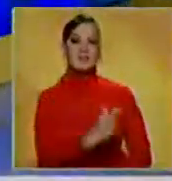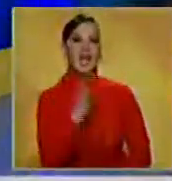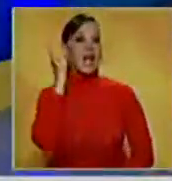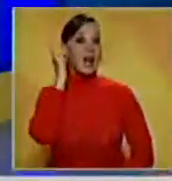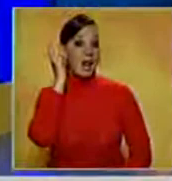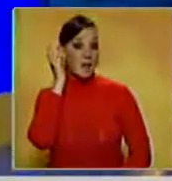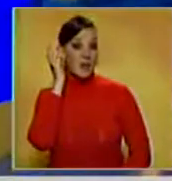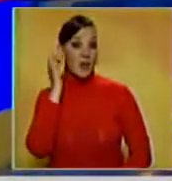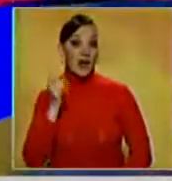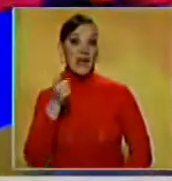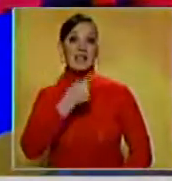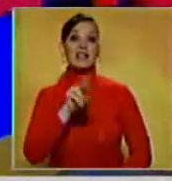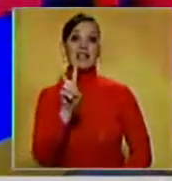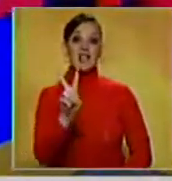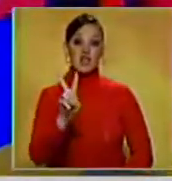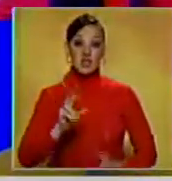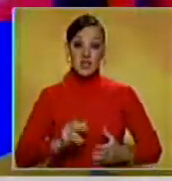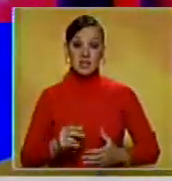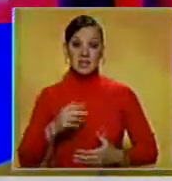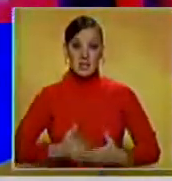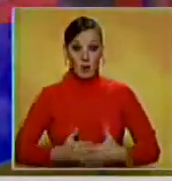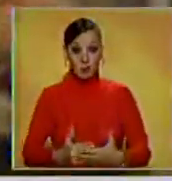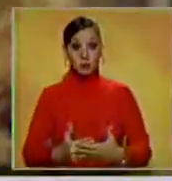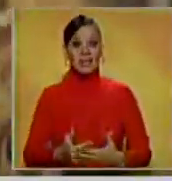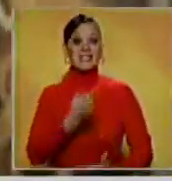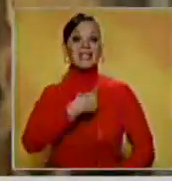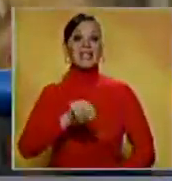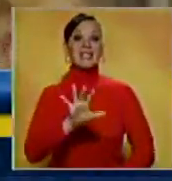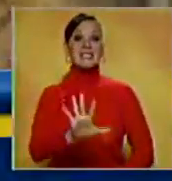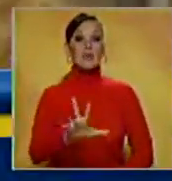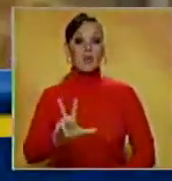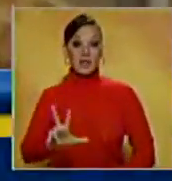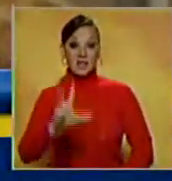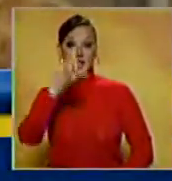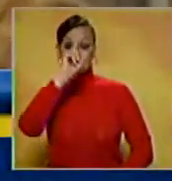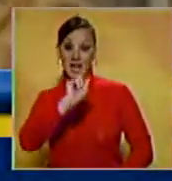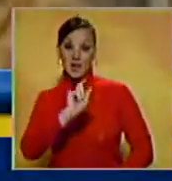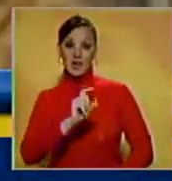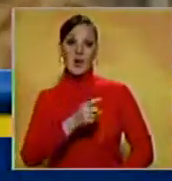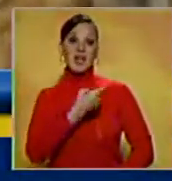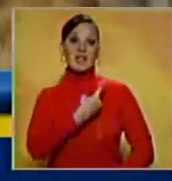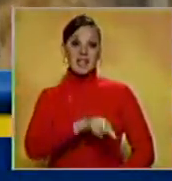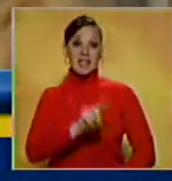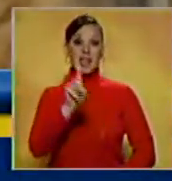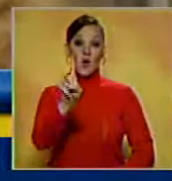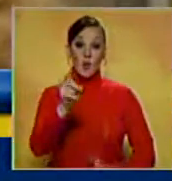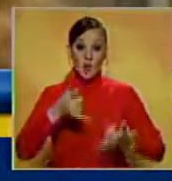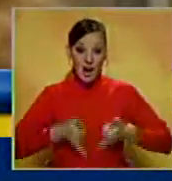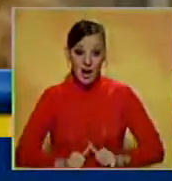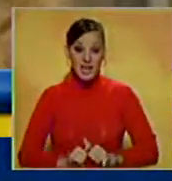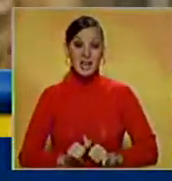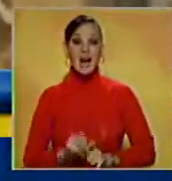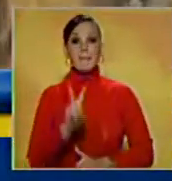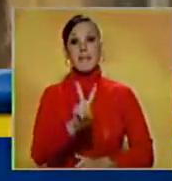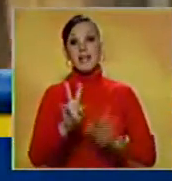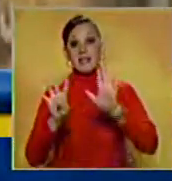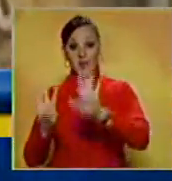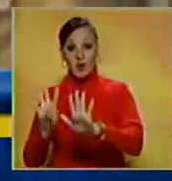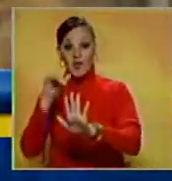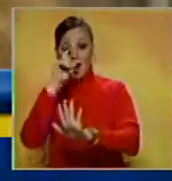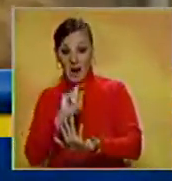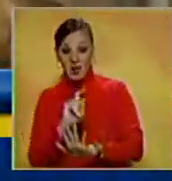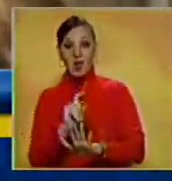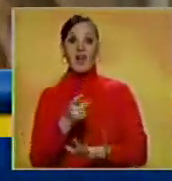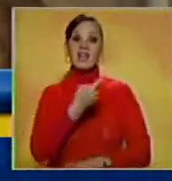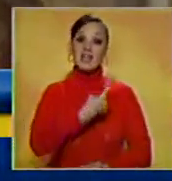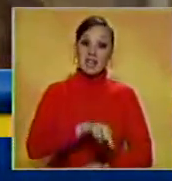espera su segundo hijo a los 53 años. A pesar de tener una hija de 29 años y dos nietos, la actriz venezolana